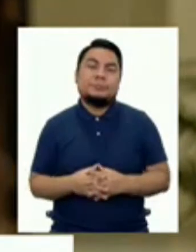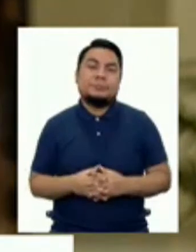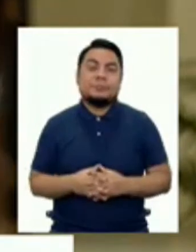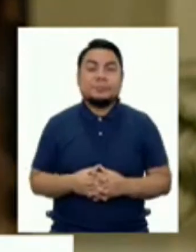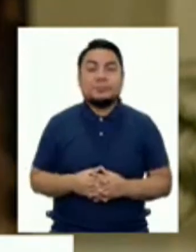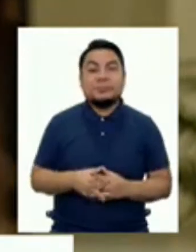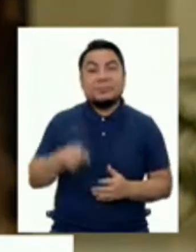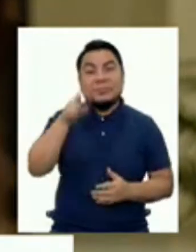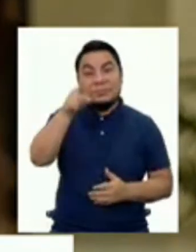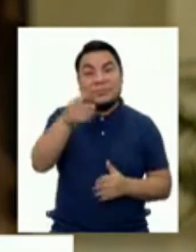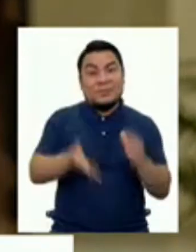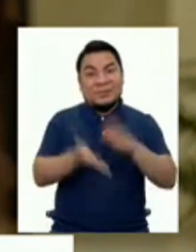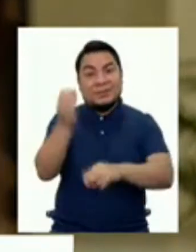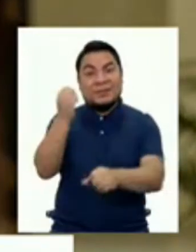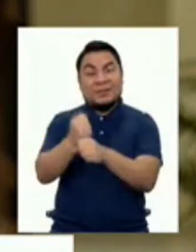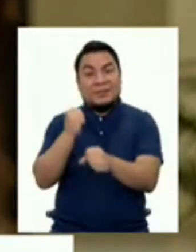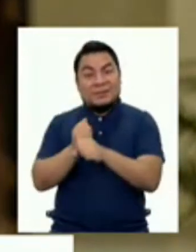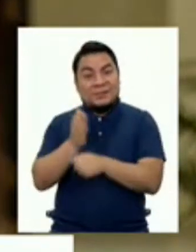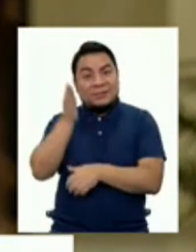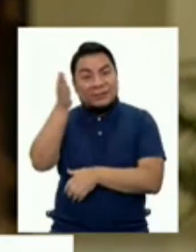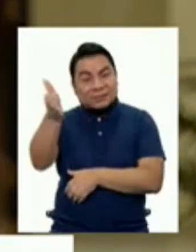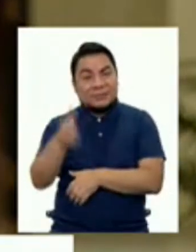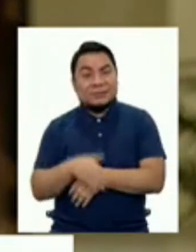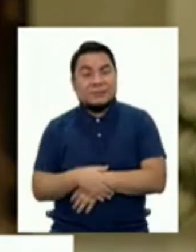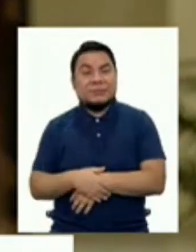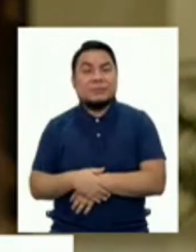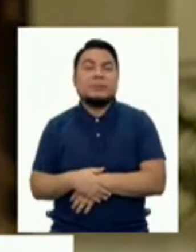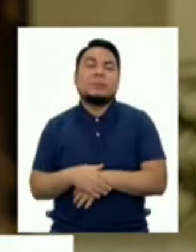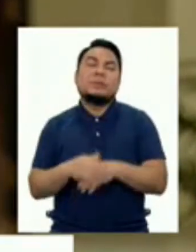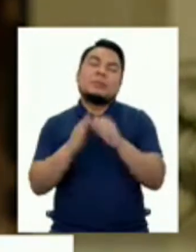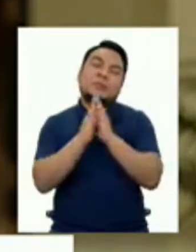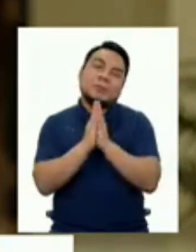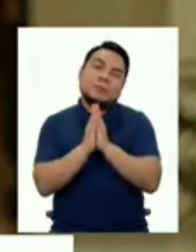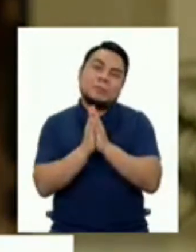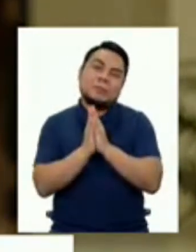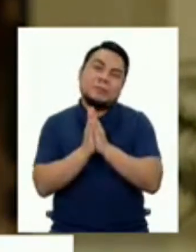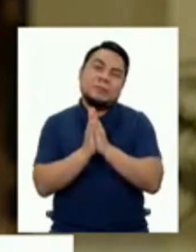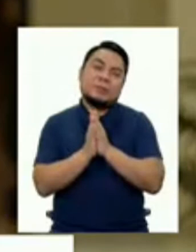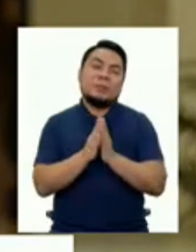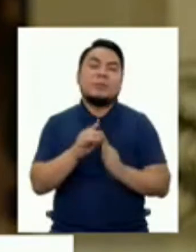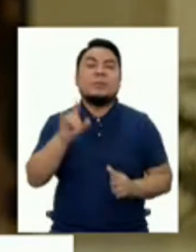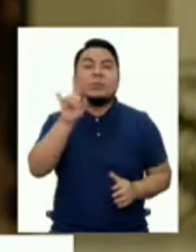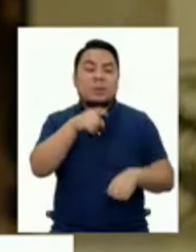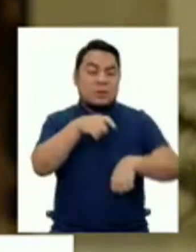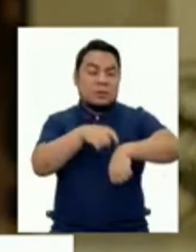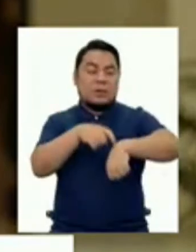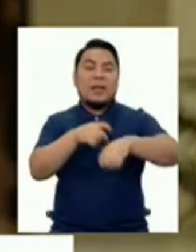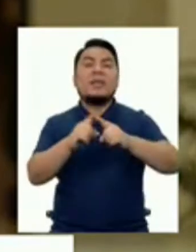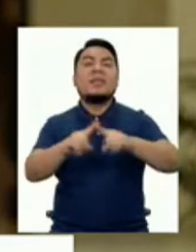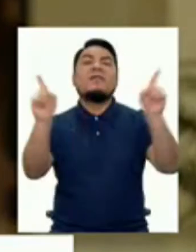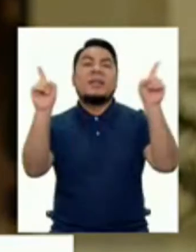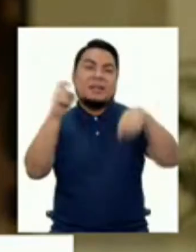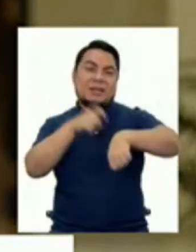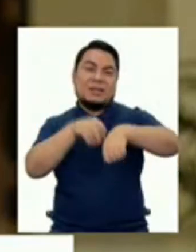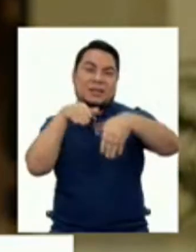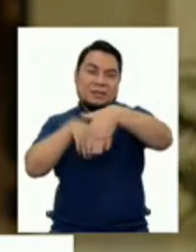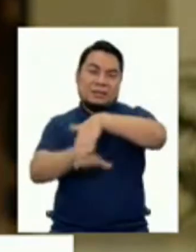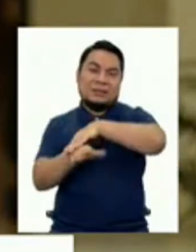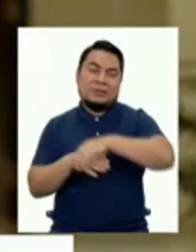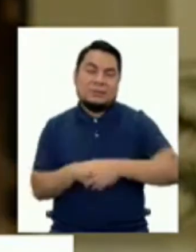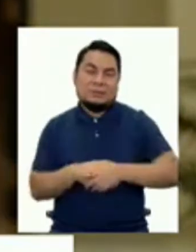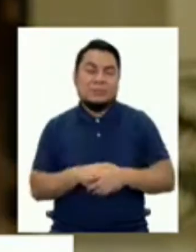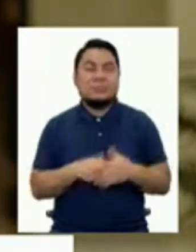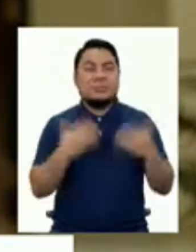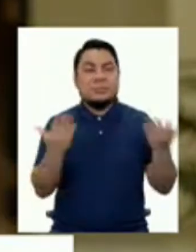si tienes que ir a tu centro laboral, por favor, usar horarios diferenciados.